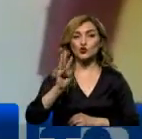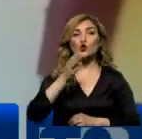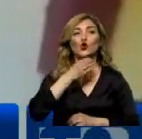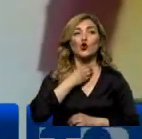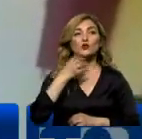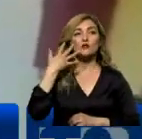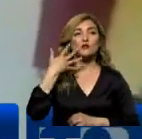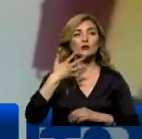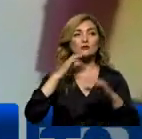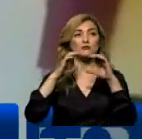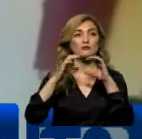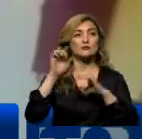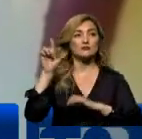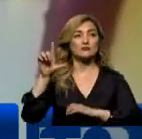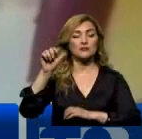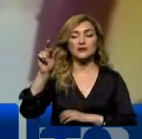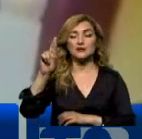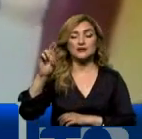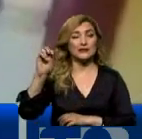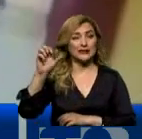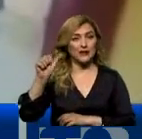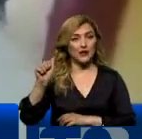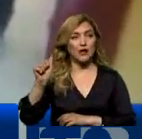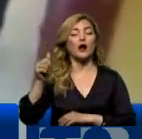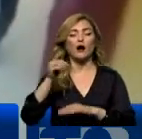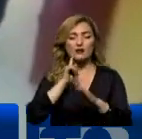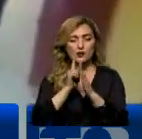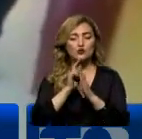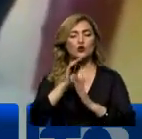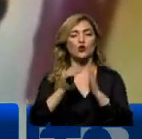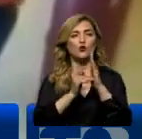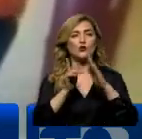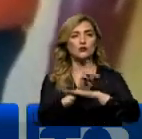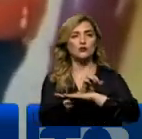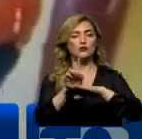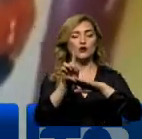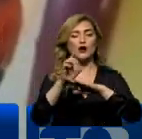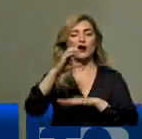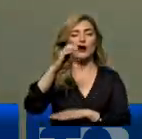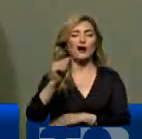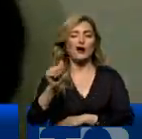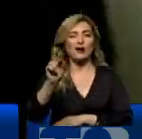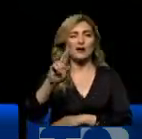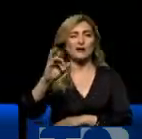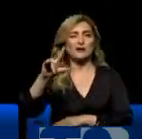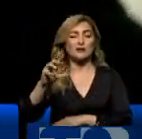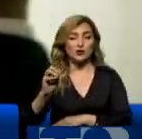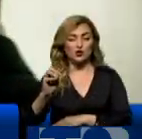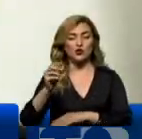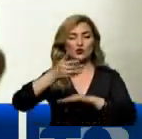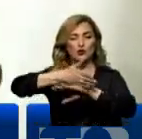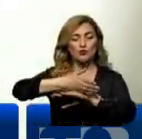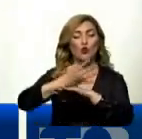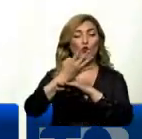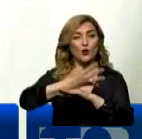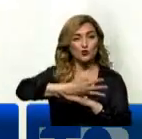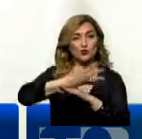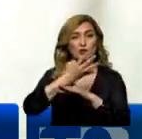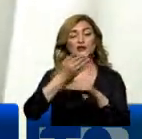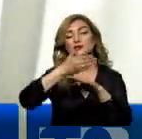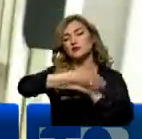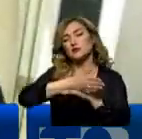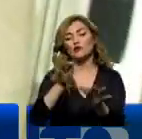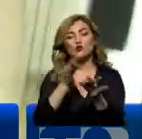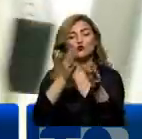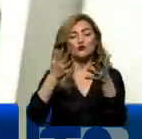fecha de la conversación, Larrea ya había interpuesto la denuncia en contra del director Mario Carrillo, 4 días después de que asumió sus